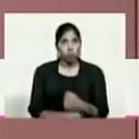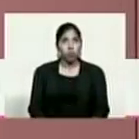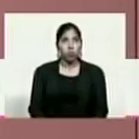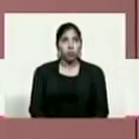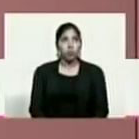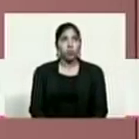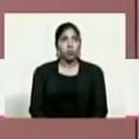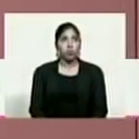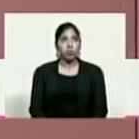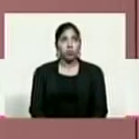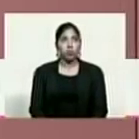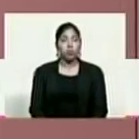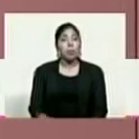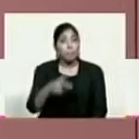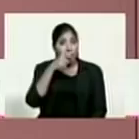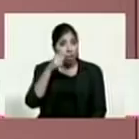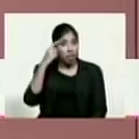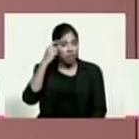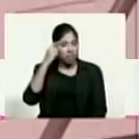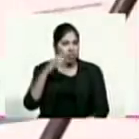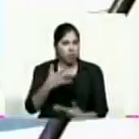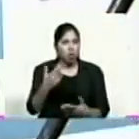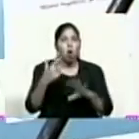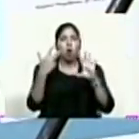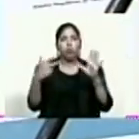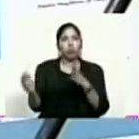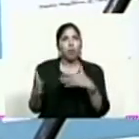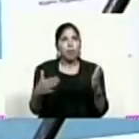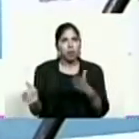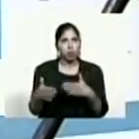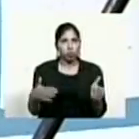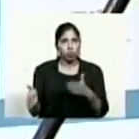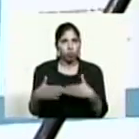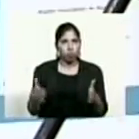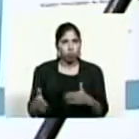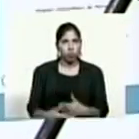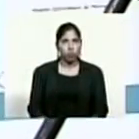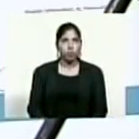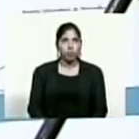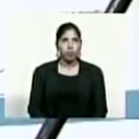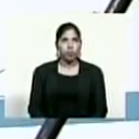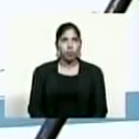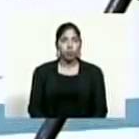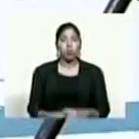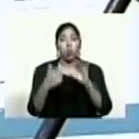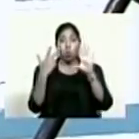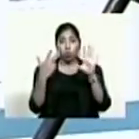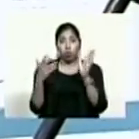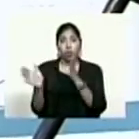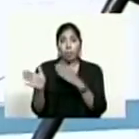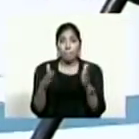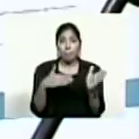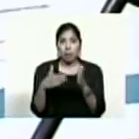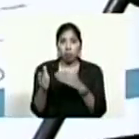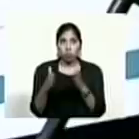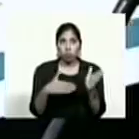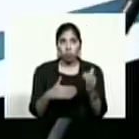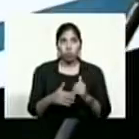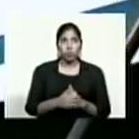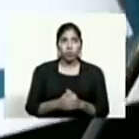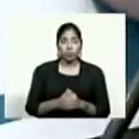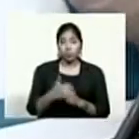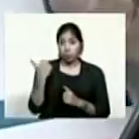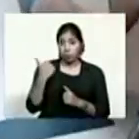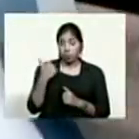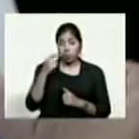favor, atiendan esta fecha. El día 8 de marzo, el día 8 de marzo, este